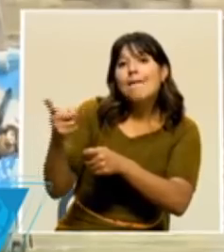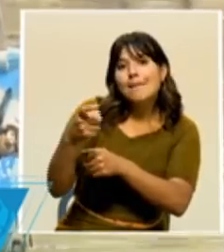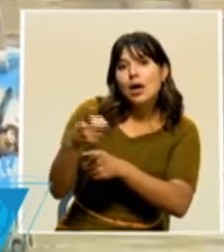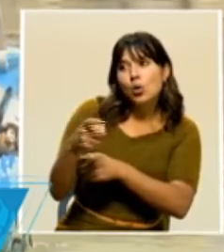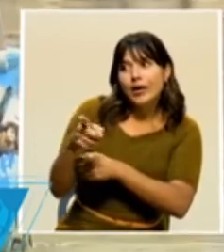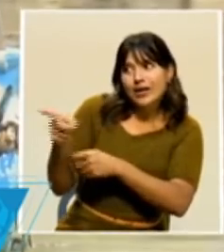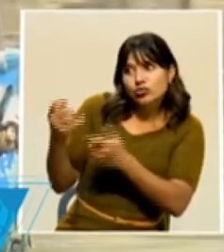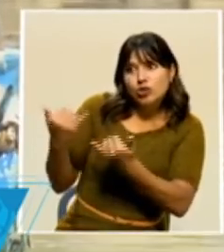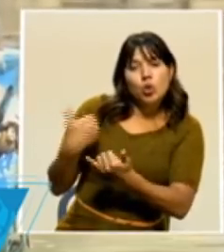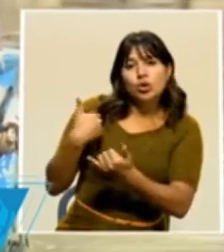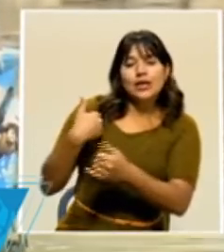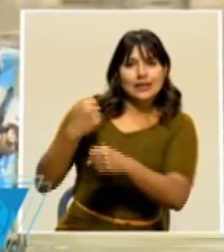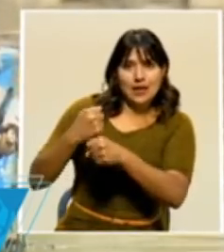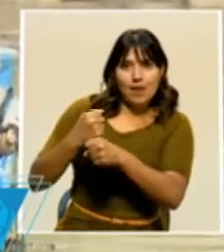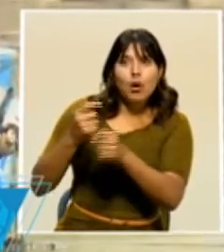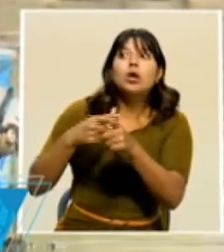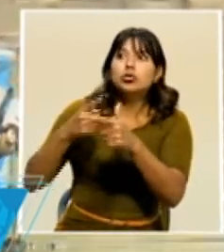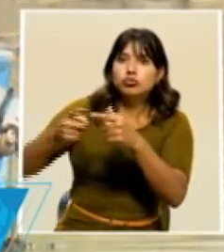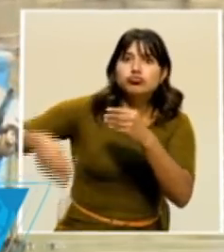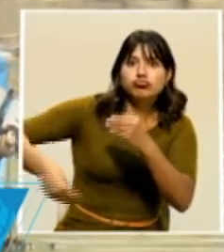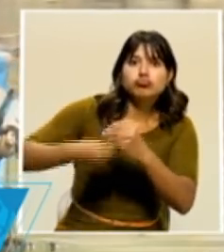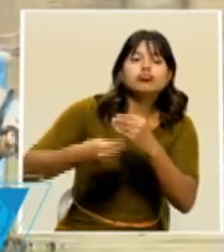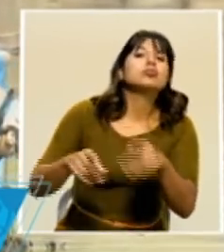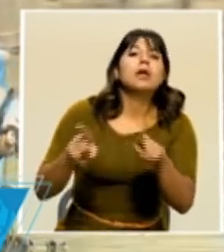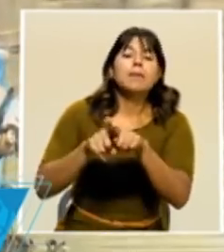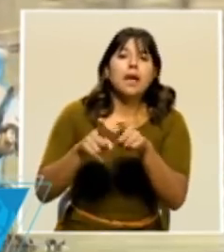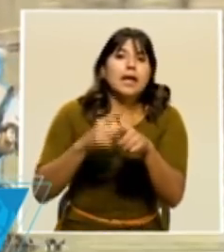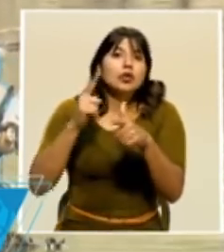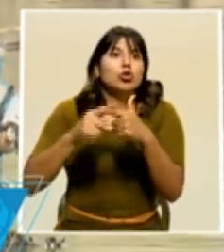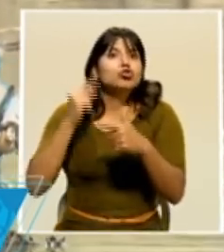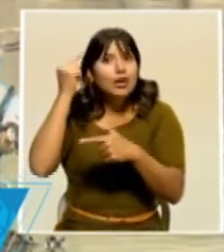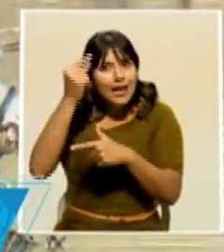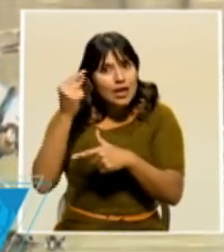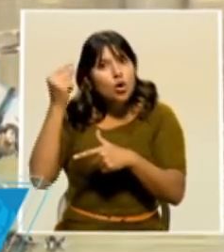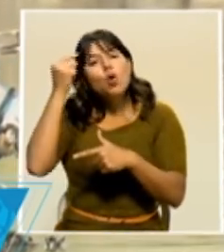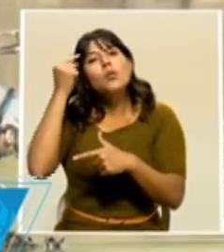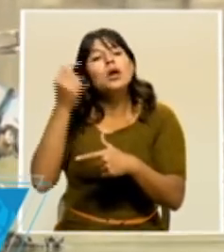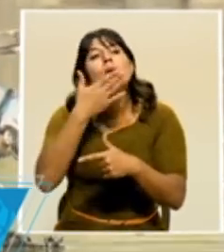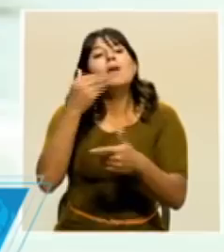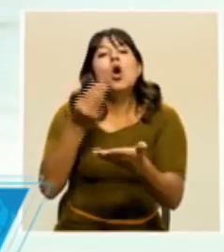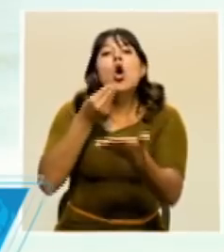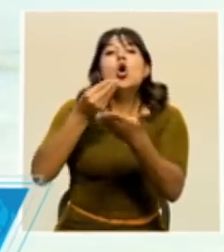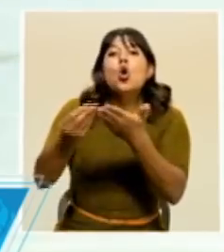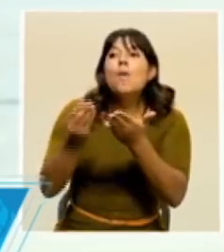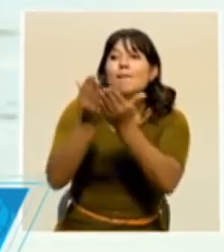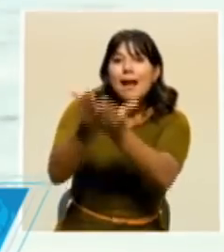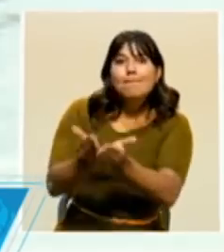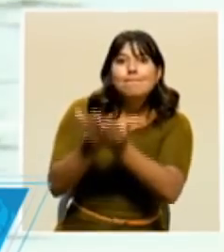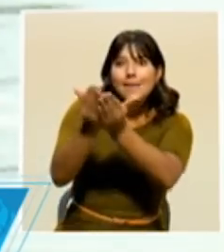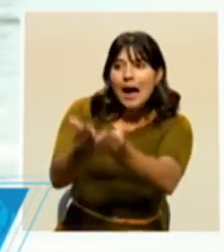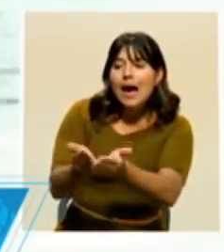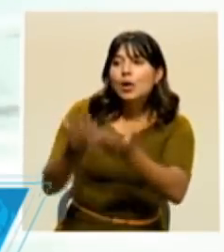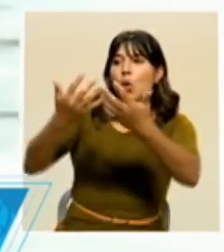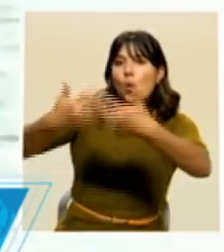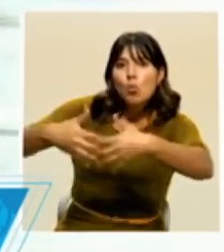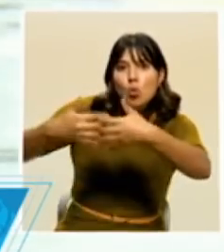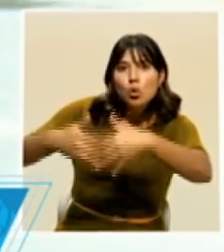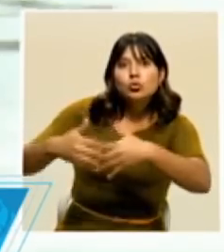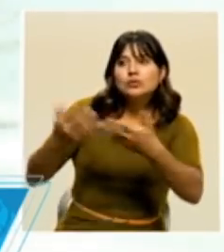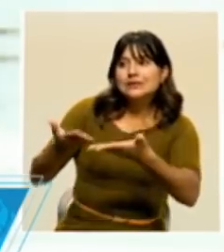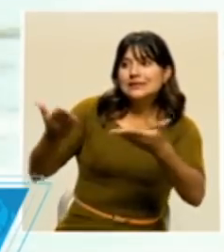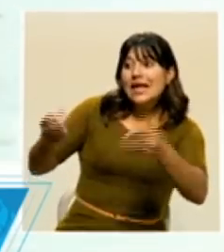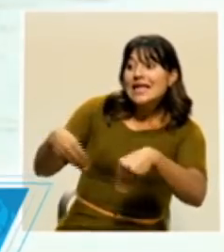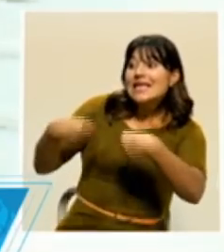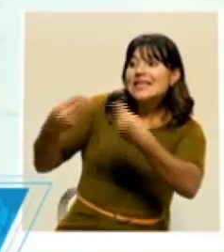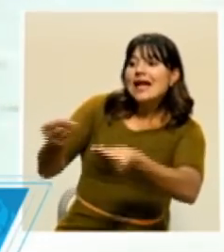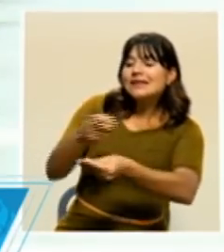Entonces uno dice, ¿por qué no el Estado invertir un dinero en comprar embarcación, motor, equipo y dárselos a esas familias?